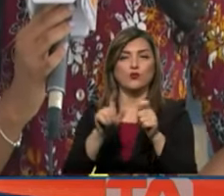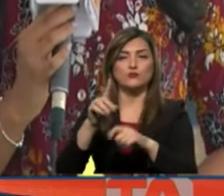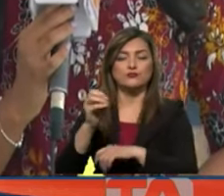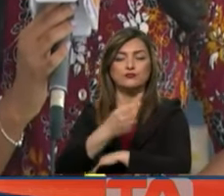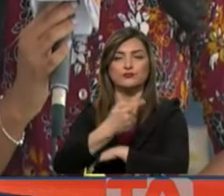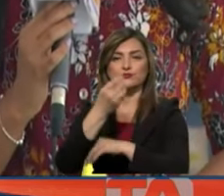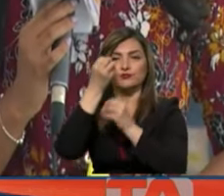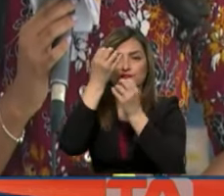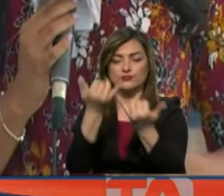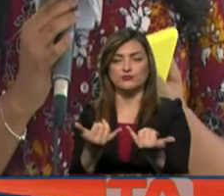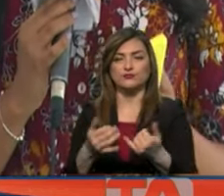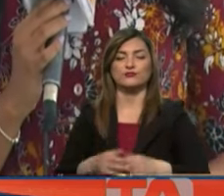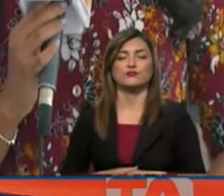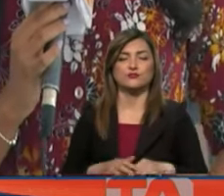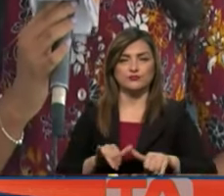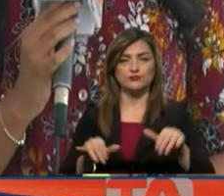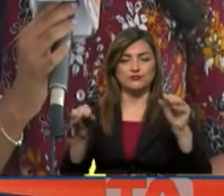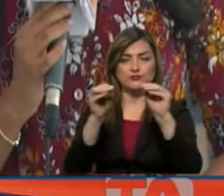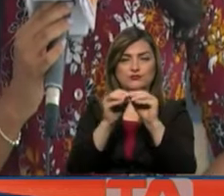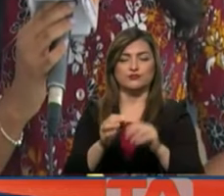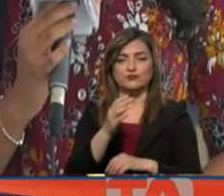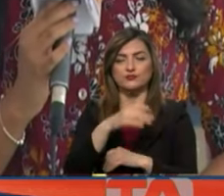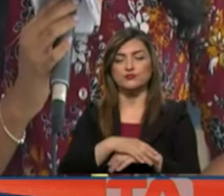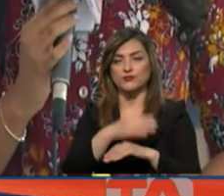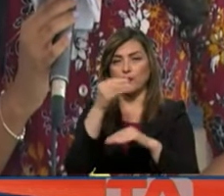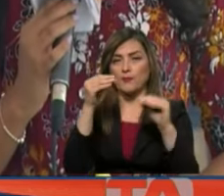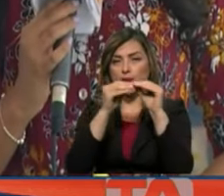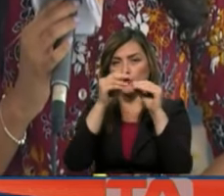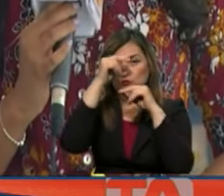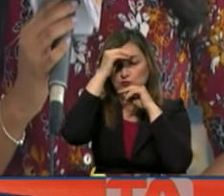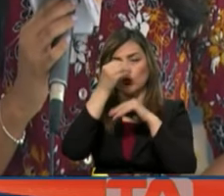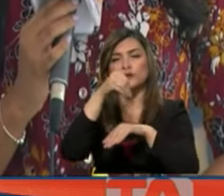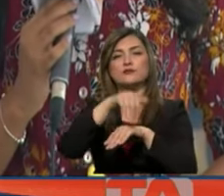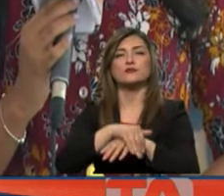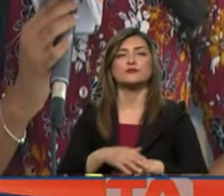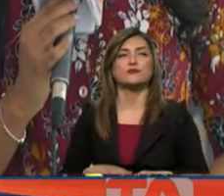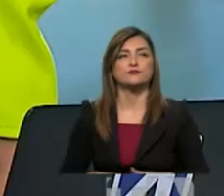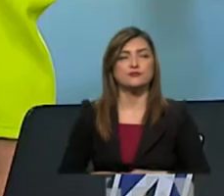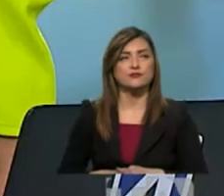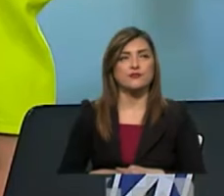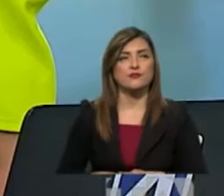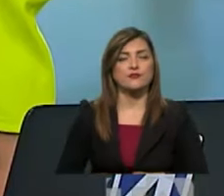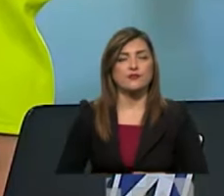la información que nosotros tenemos a esta hora. Regresamos con ustedes de estudios que tienen más. Muy buenas tardes.